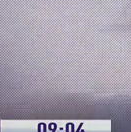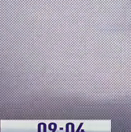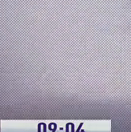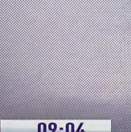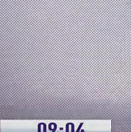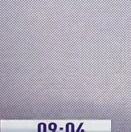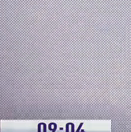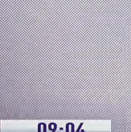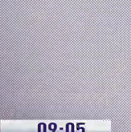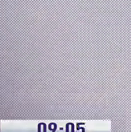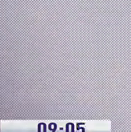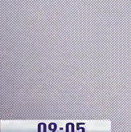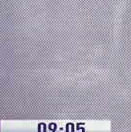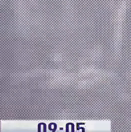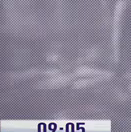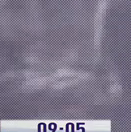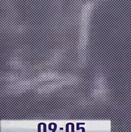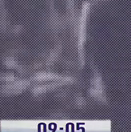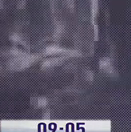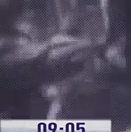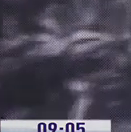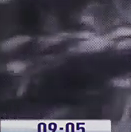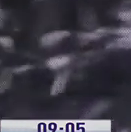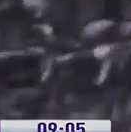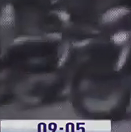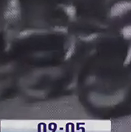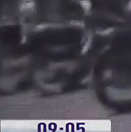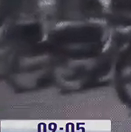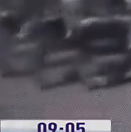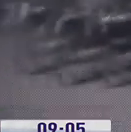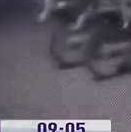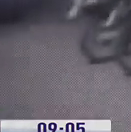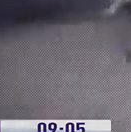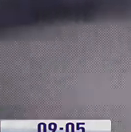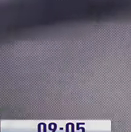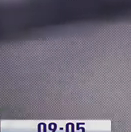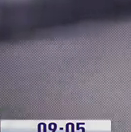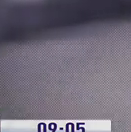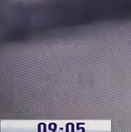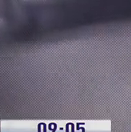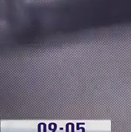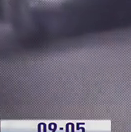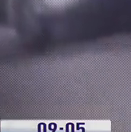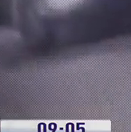bendición. Como ángeles, blancos